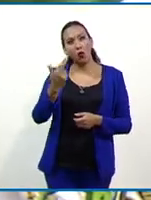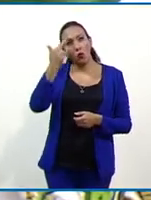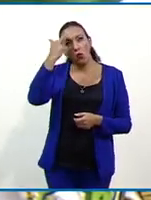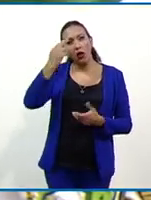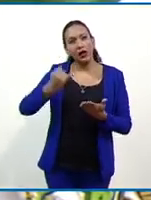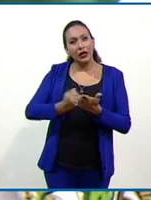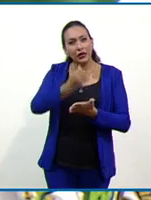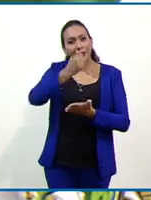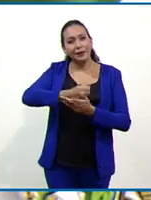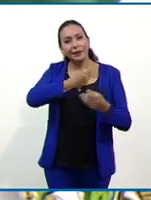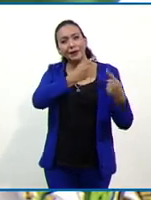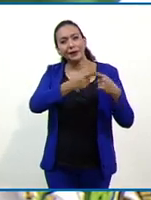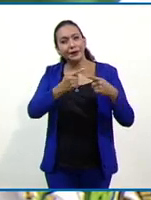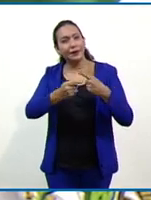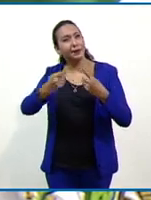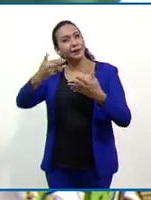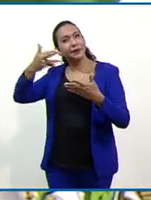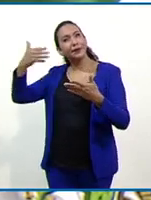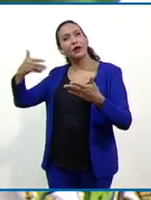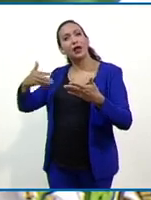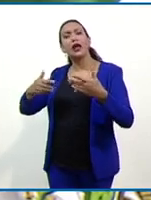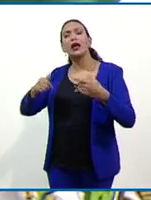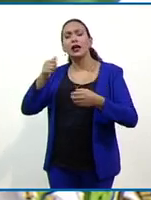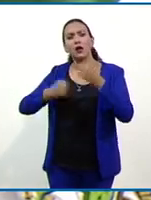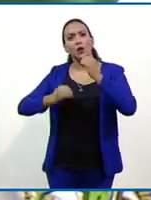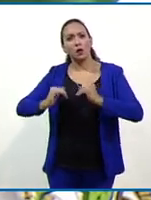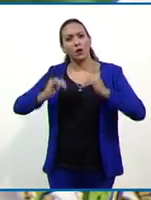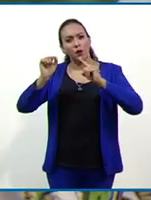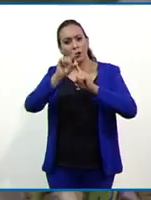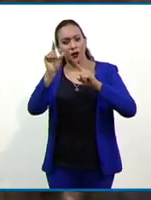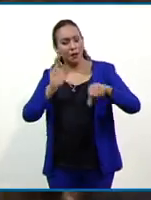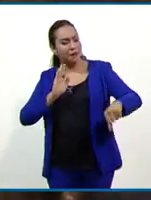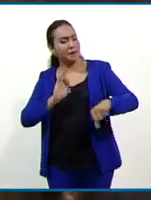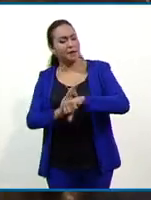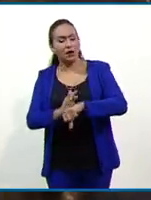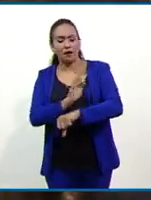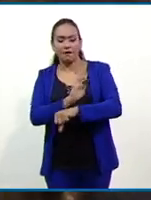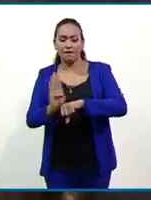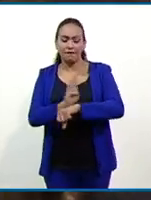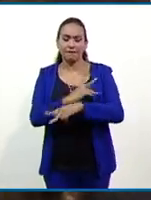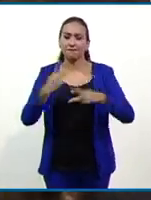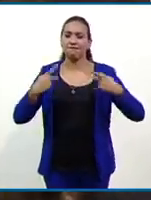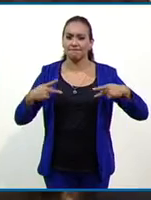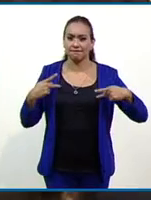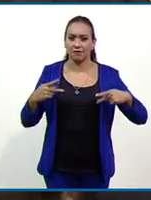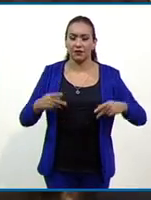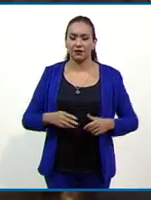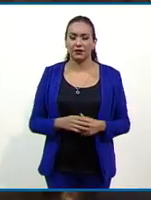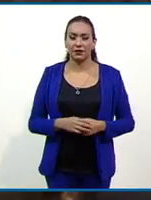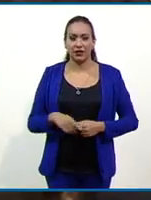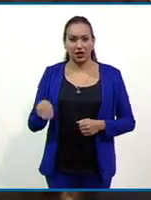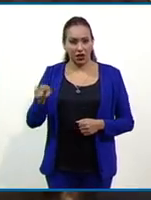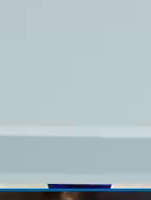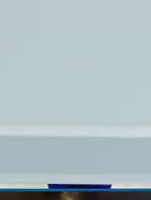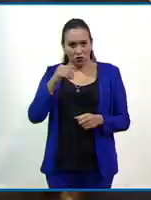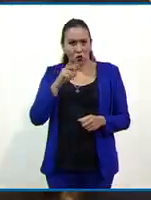de millones de mexicanos, al tiempo que rechazó que en el Poder Judicial permee la corrupción.